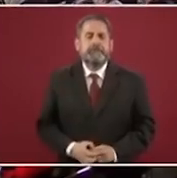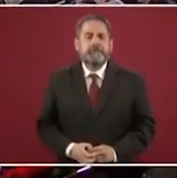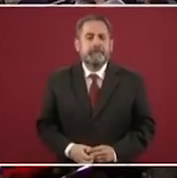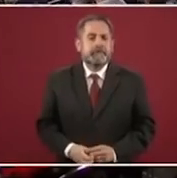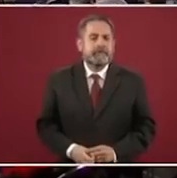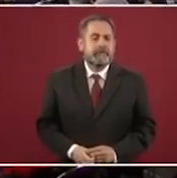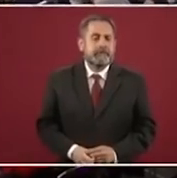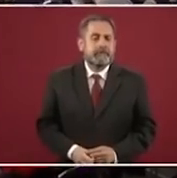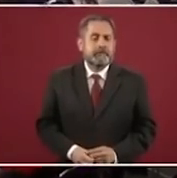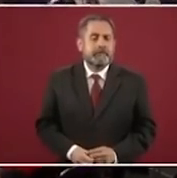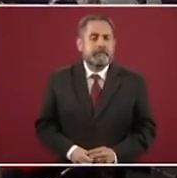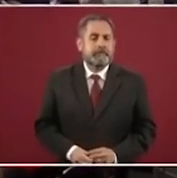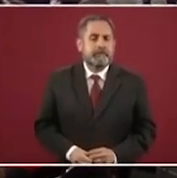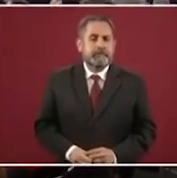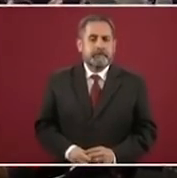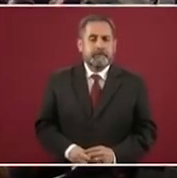Bueno, aquí nada más es